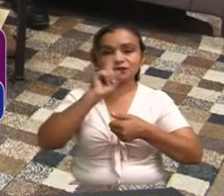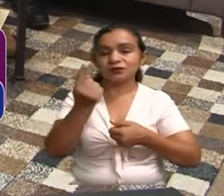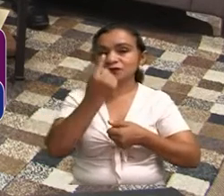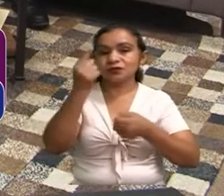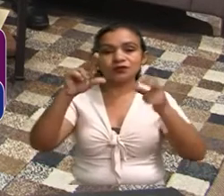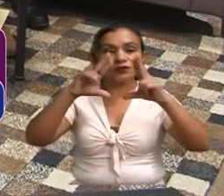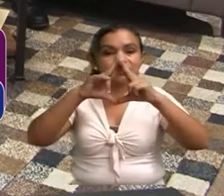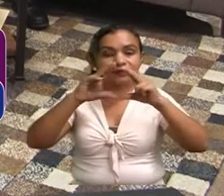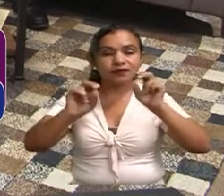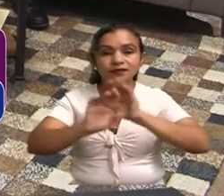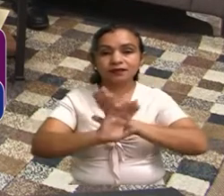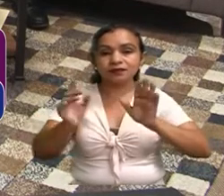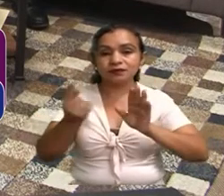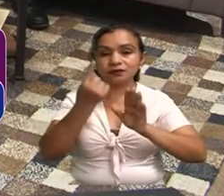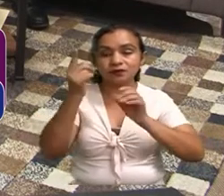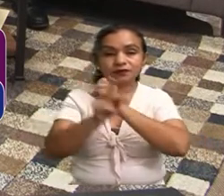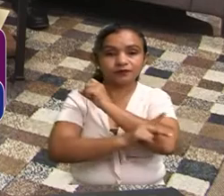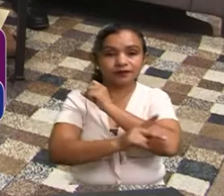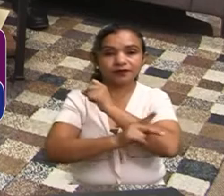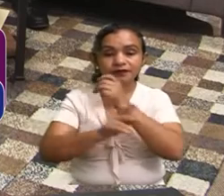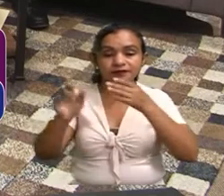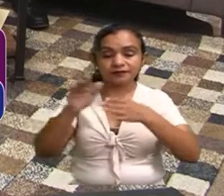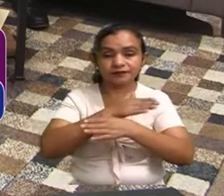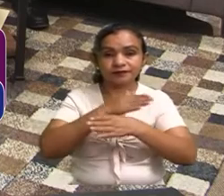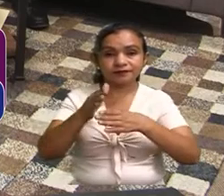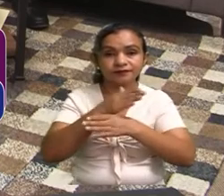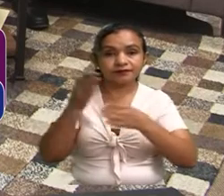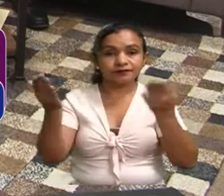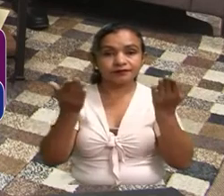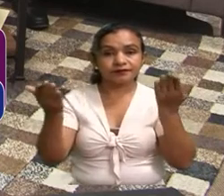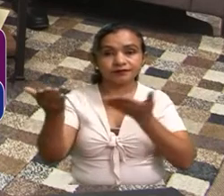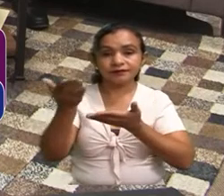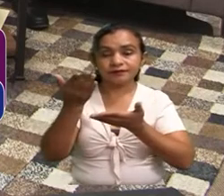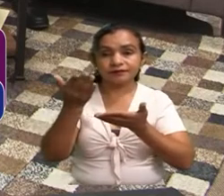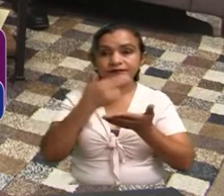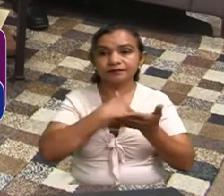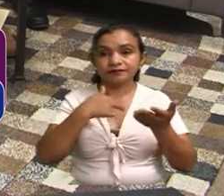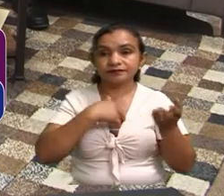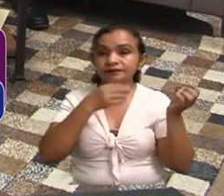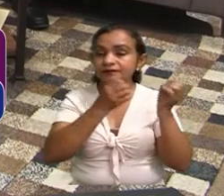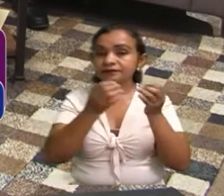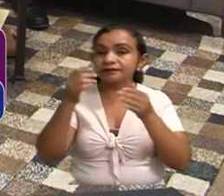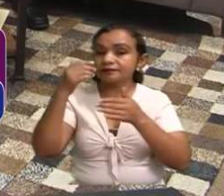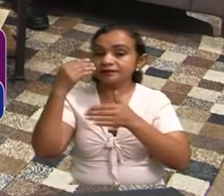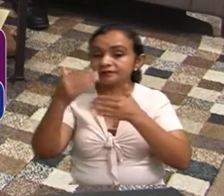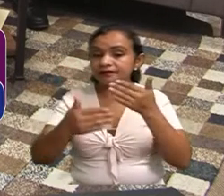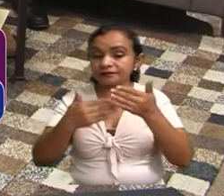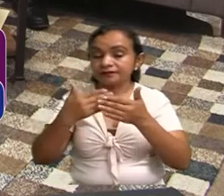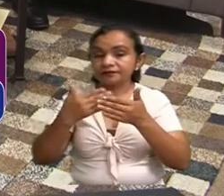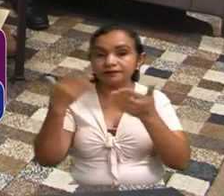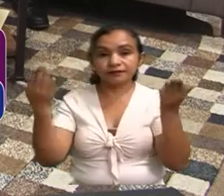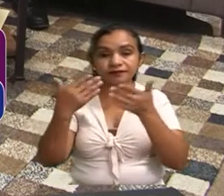los distintos destinos y cómo se comporta en todo el año